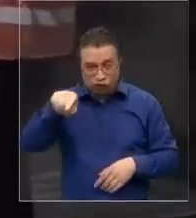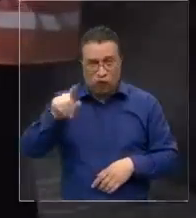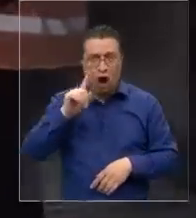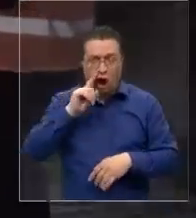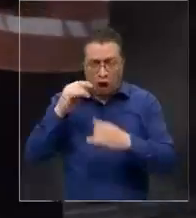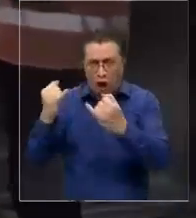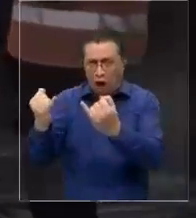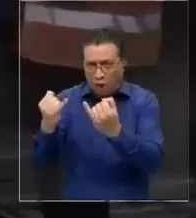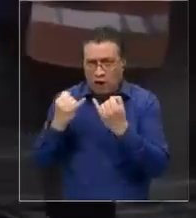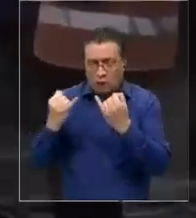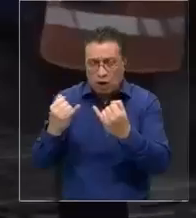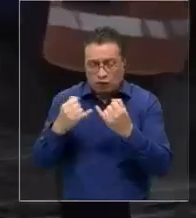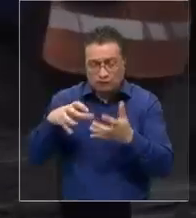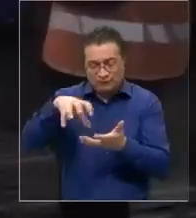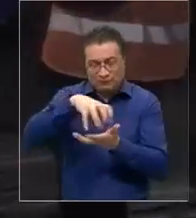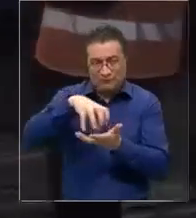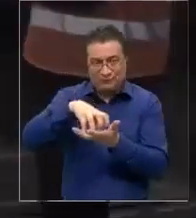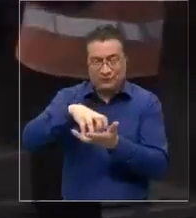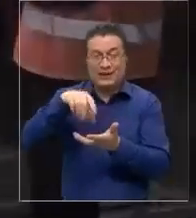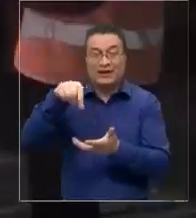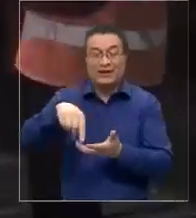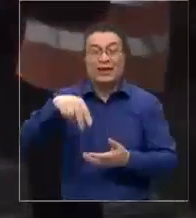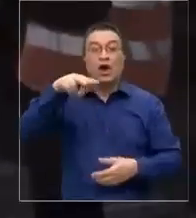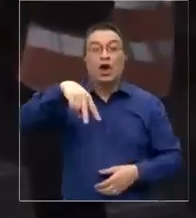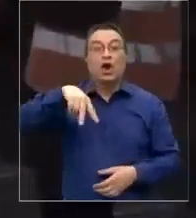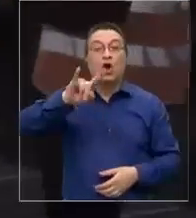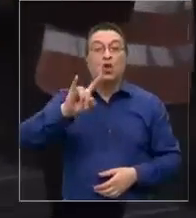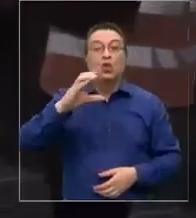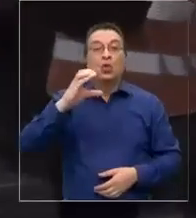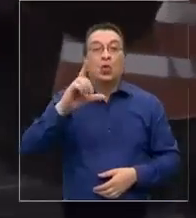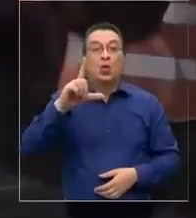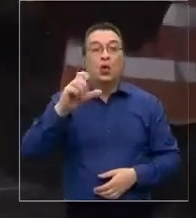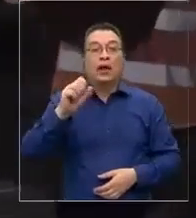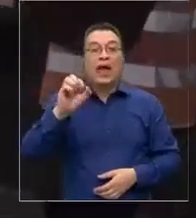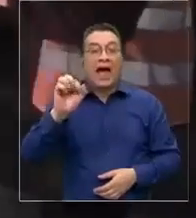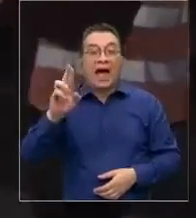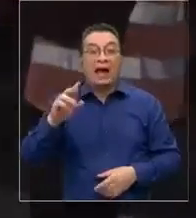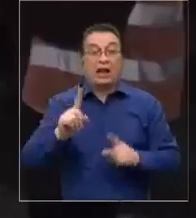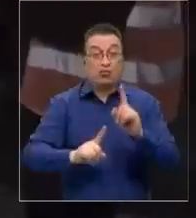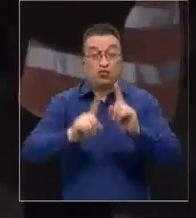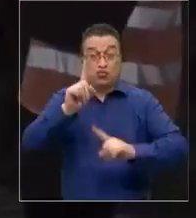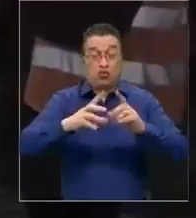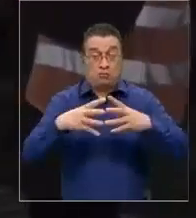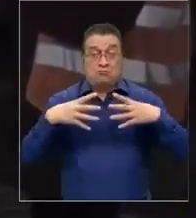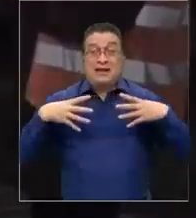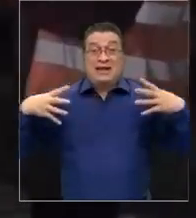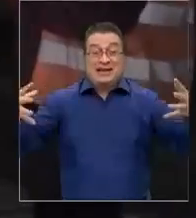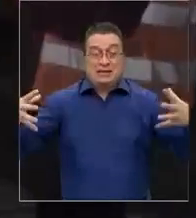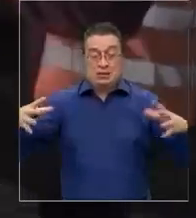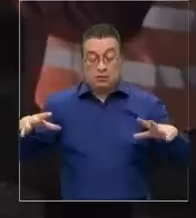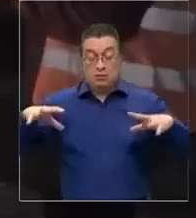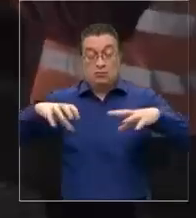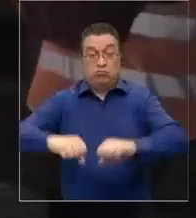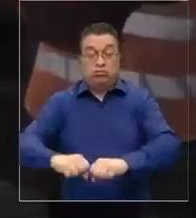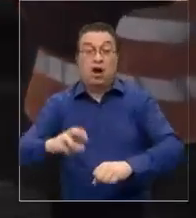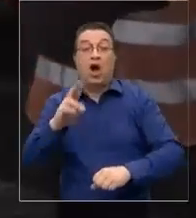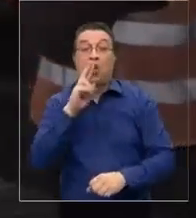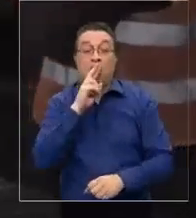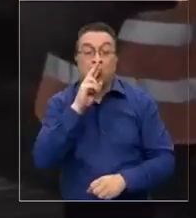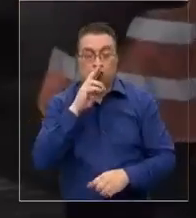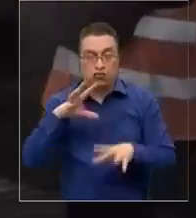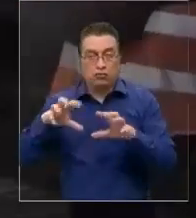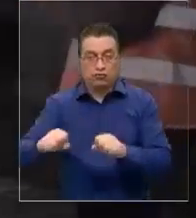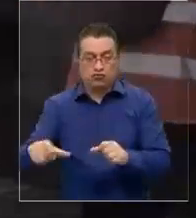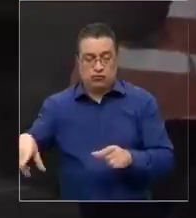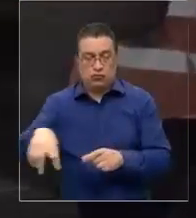que los alrededores de la planta nuclear de Zaporizhia, que es la planta nuclear más grande de Europa, han sido tomados por los rusos. Han tomado el